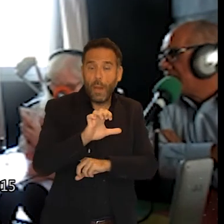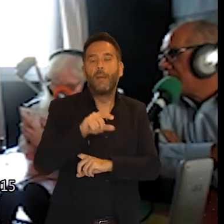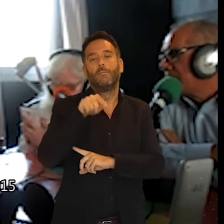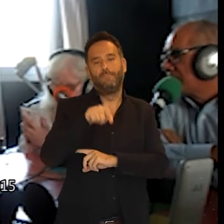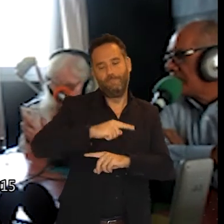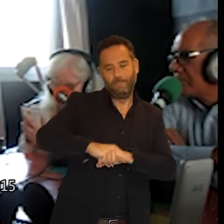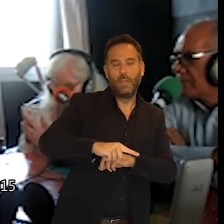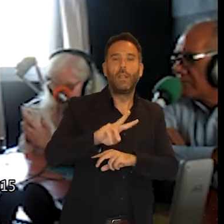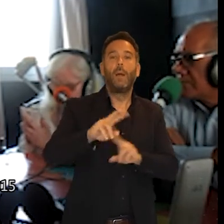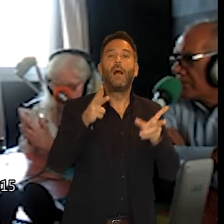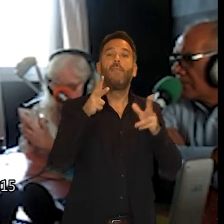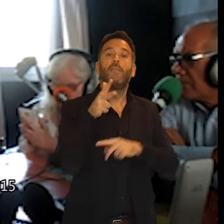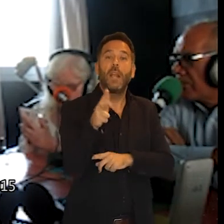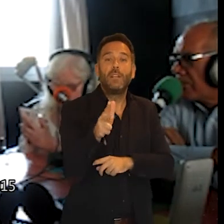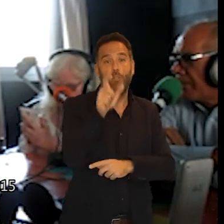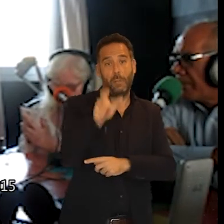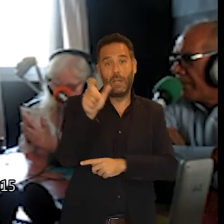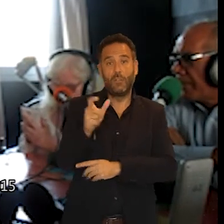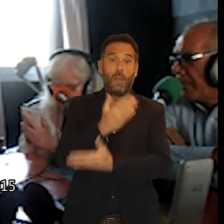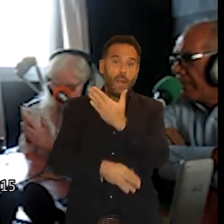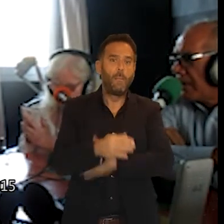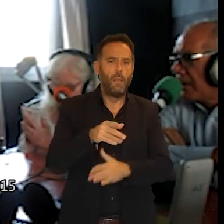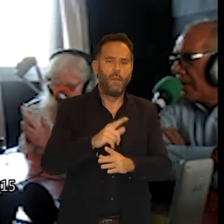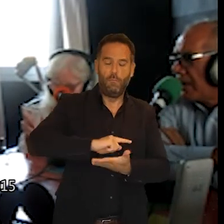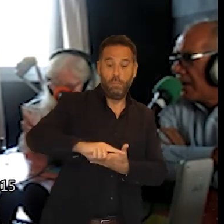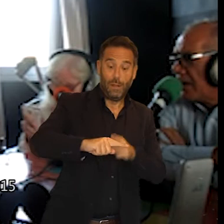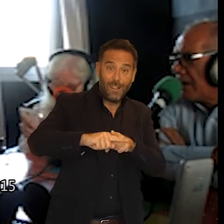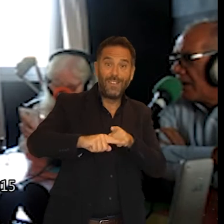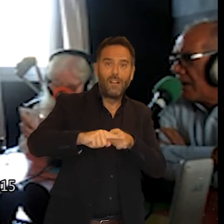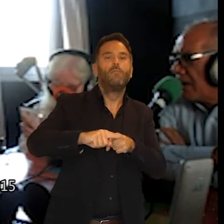sobre los derechos de las personas con discapacidad servirán para avanzar en